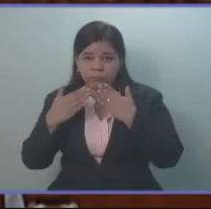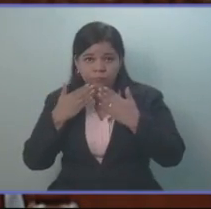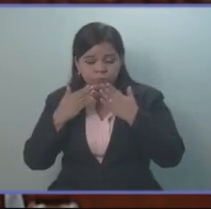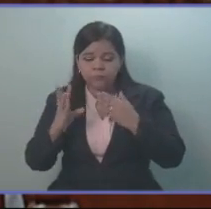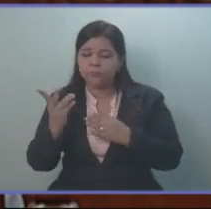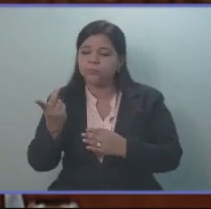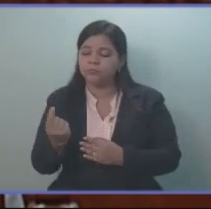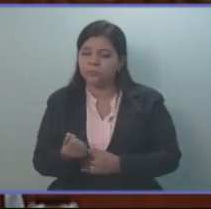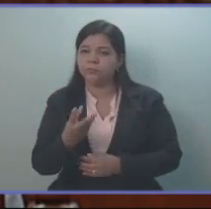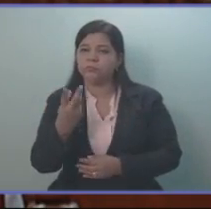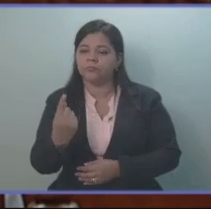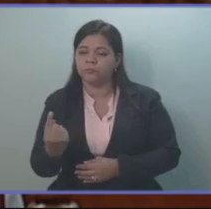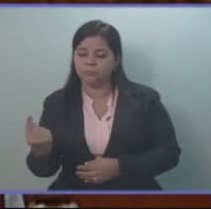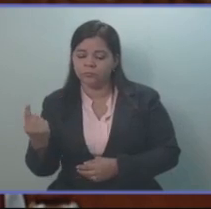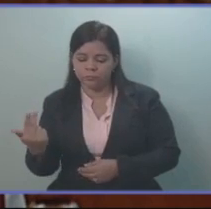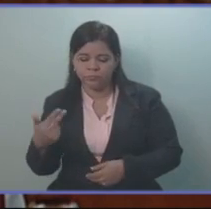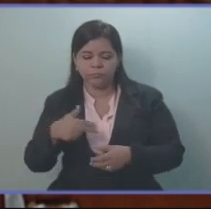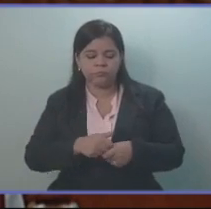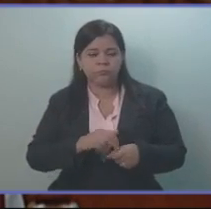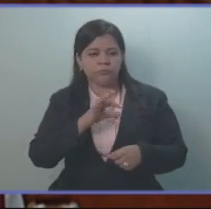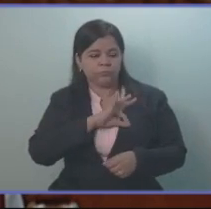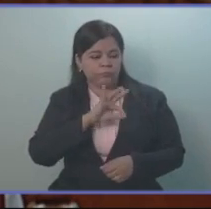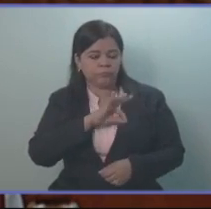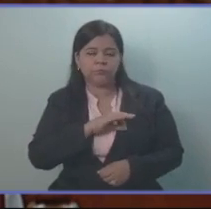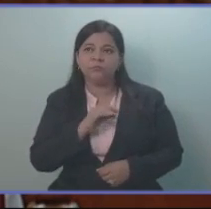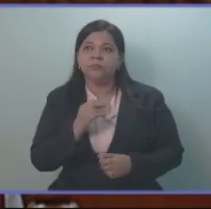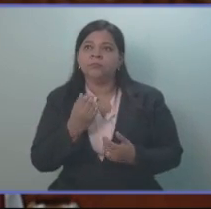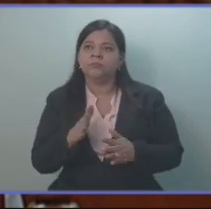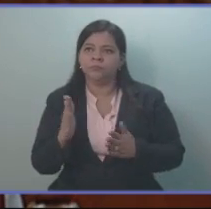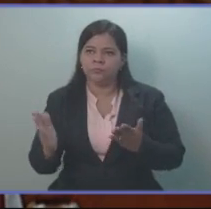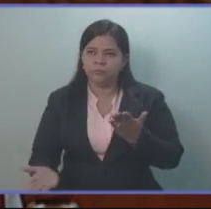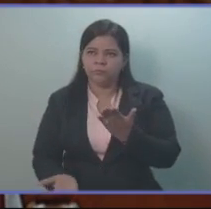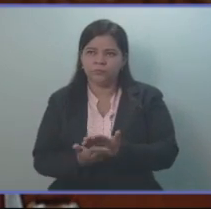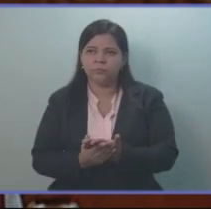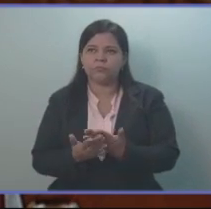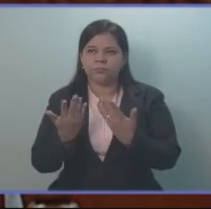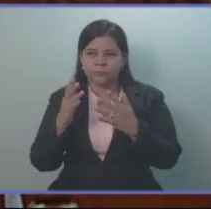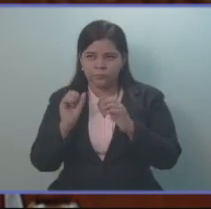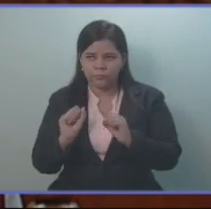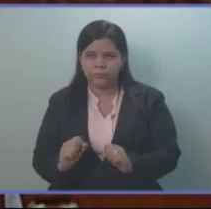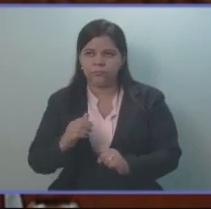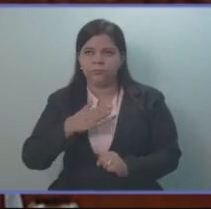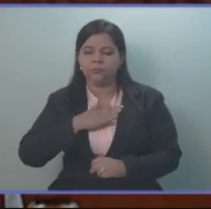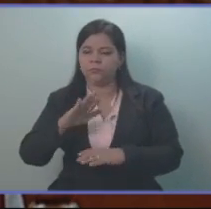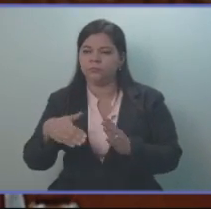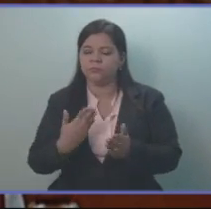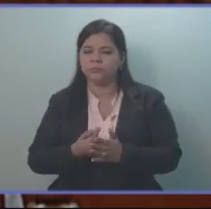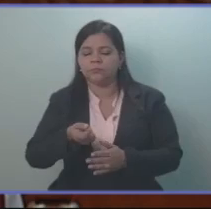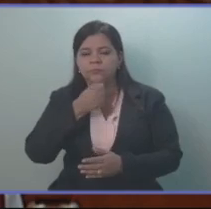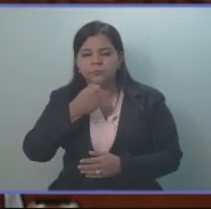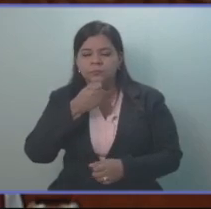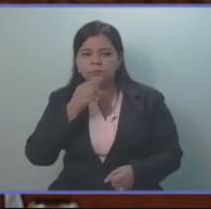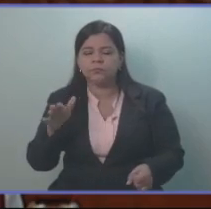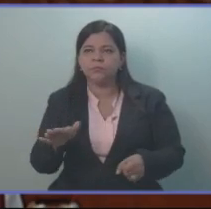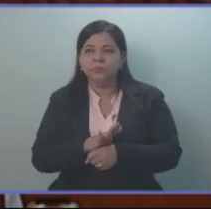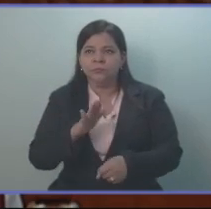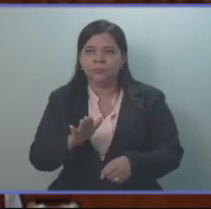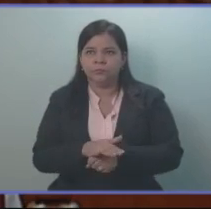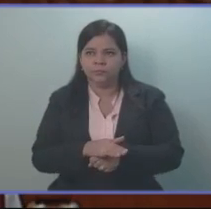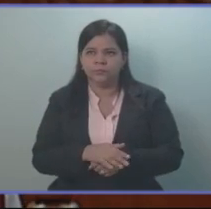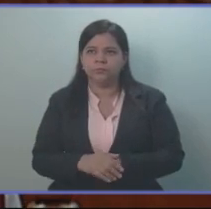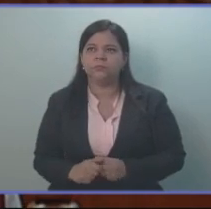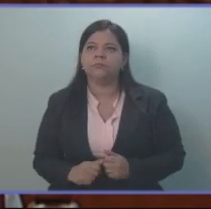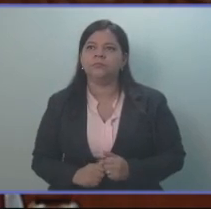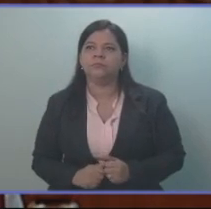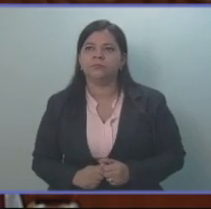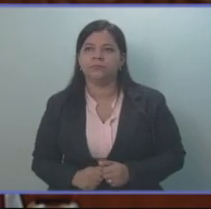del número de asociados beneficiarios con índice anexo para que contenga la información necesaria para cada beneficiario.